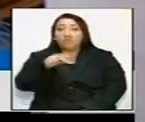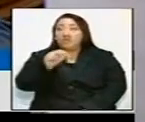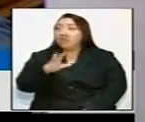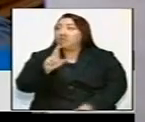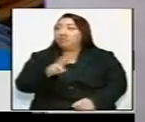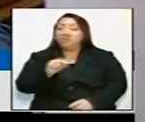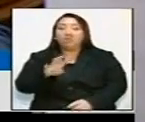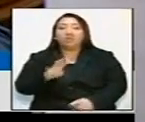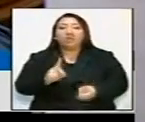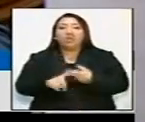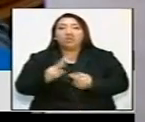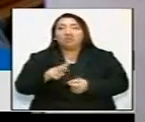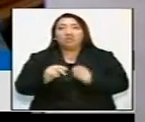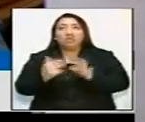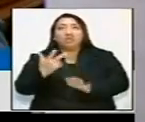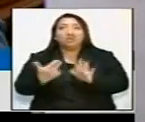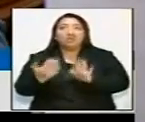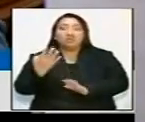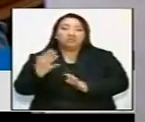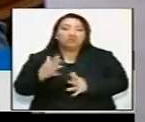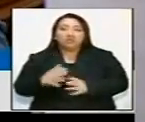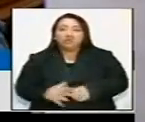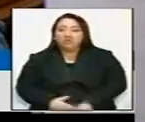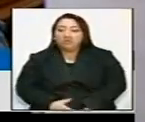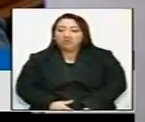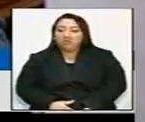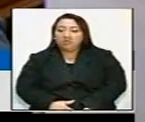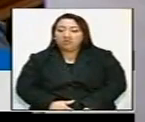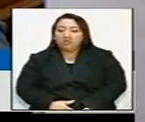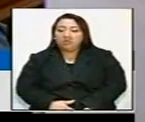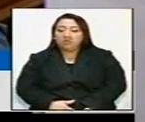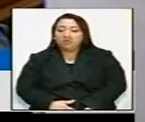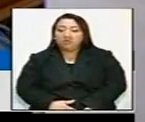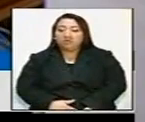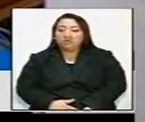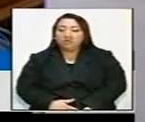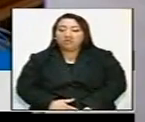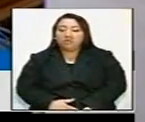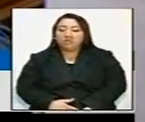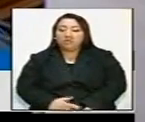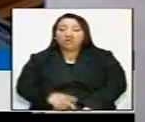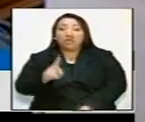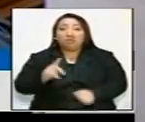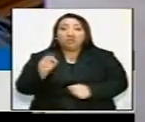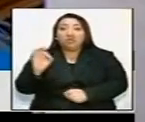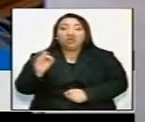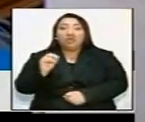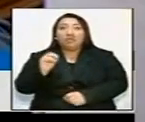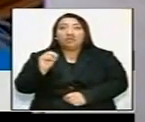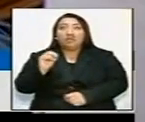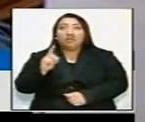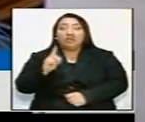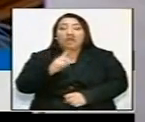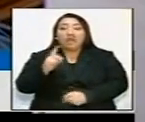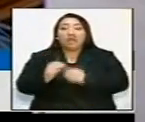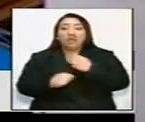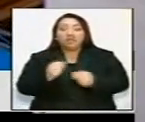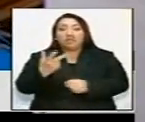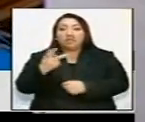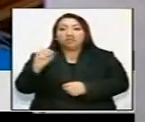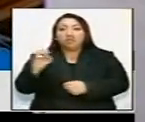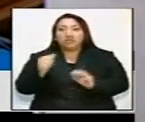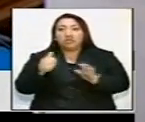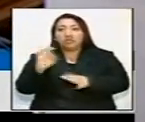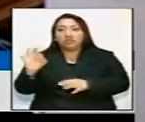2003-2004 hasta el 2013-14, tasas por encima del 6% anual. Este crecimiento económico ha